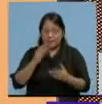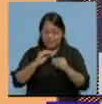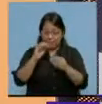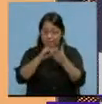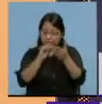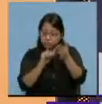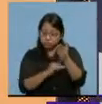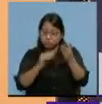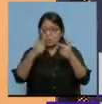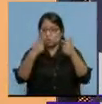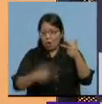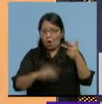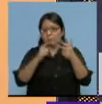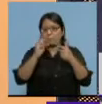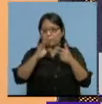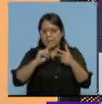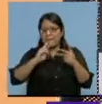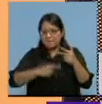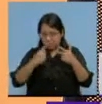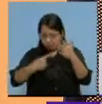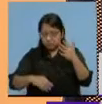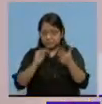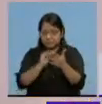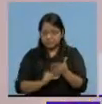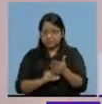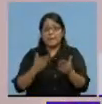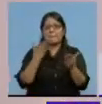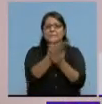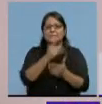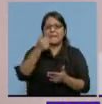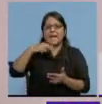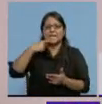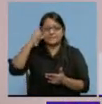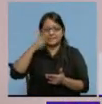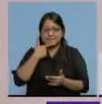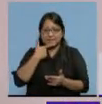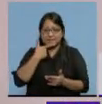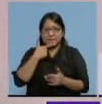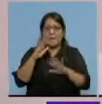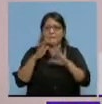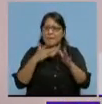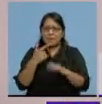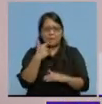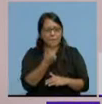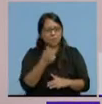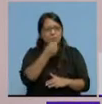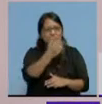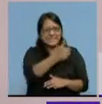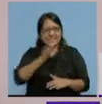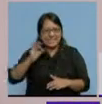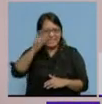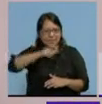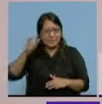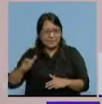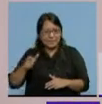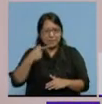el ANSES y de esa manera poder tener continuidad. Ustedes están registrando más o menos 600 personas. Hasta ahora, ¿cuántos